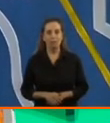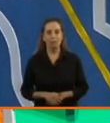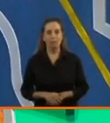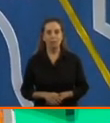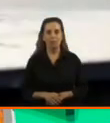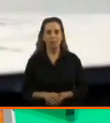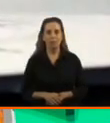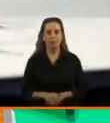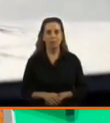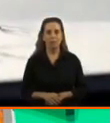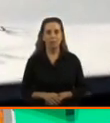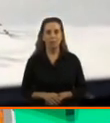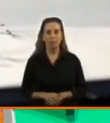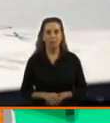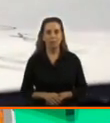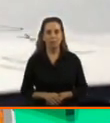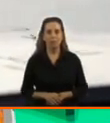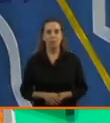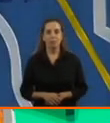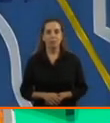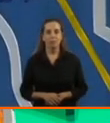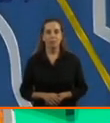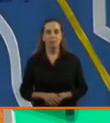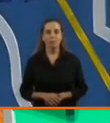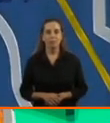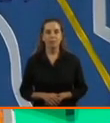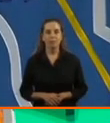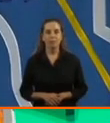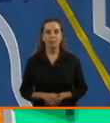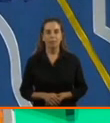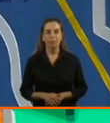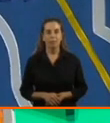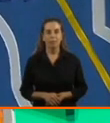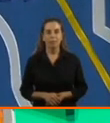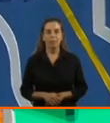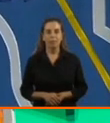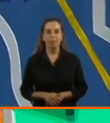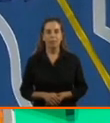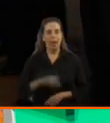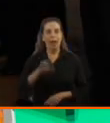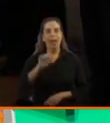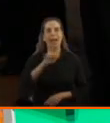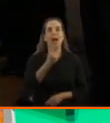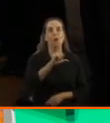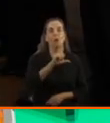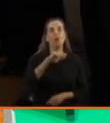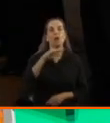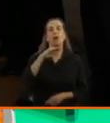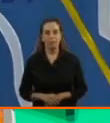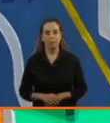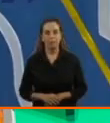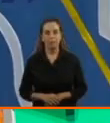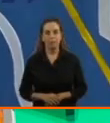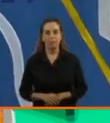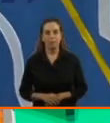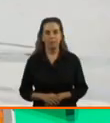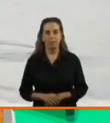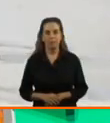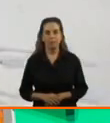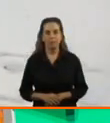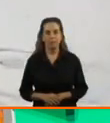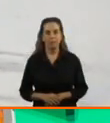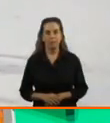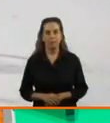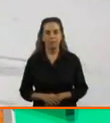educación como una educación actualizada, bueno, ahí entramos en un aspecto más cualitativo, ¿no? Porque la reforma es un cambio de una regla, ¿no? Ahora,